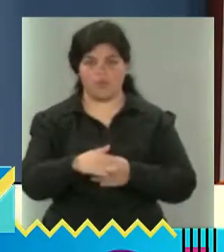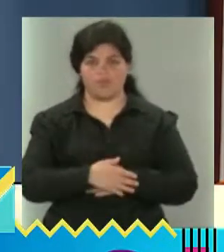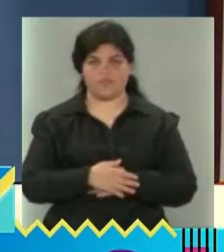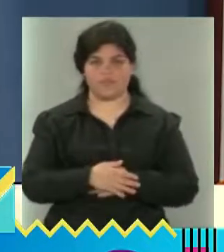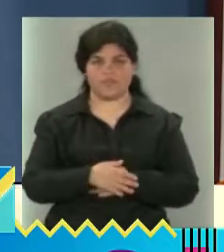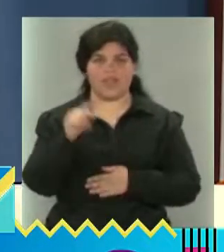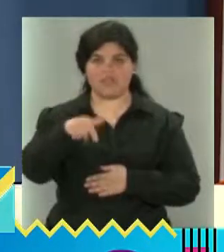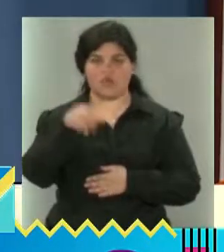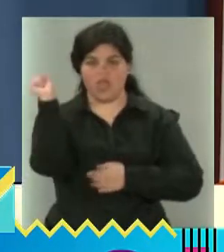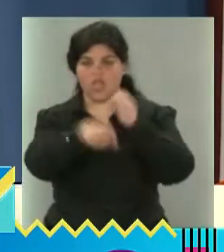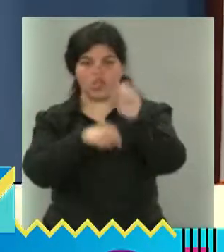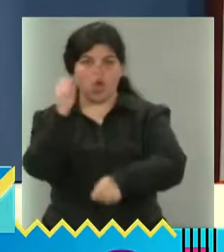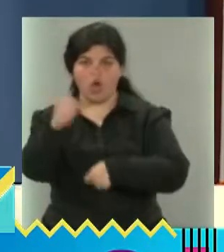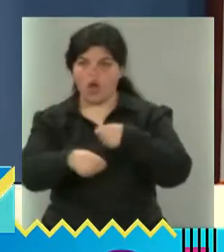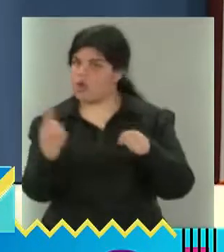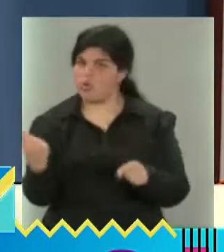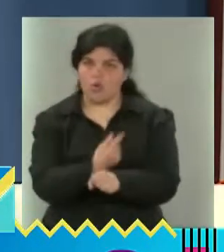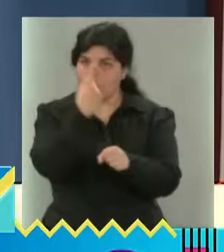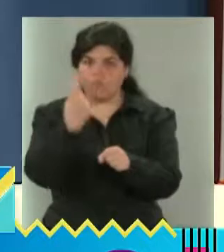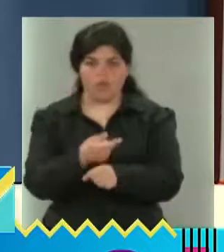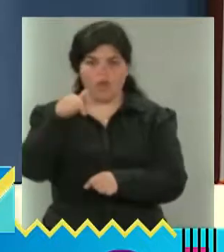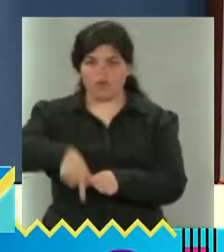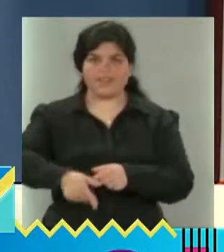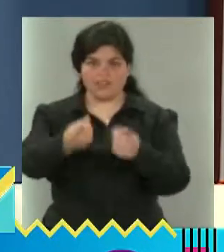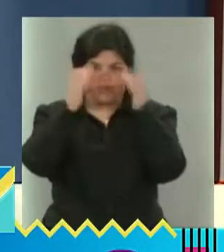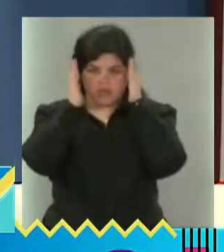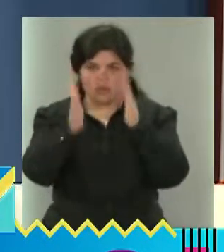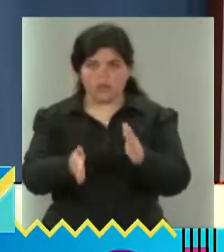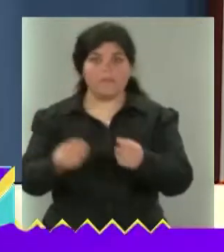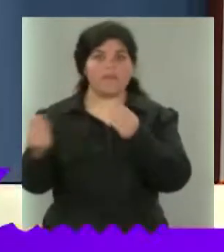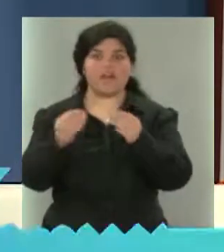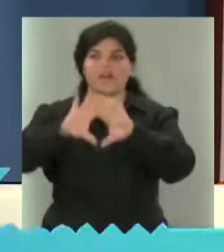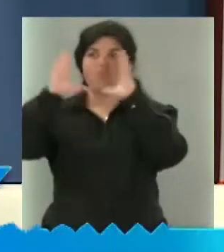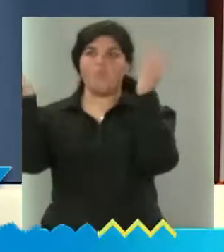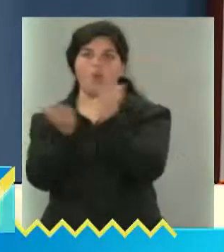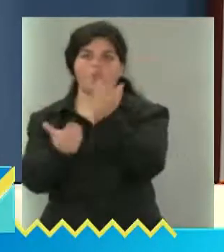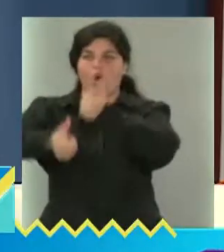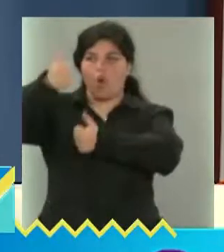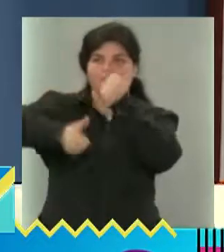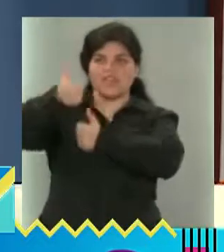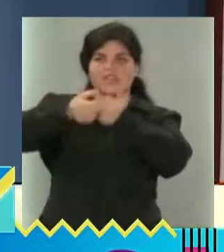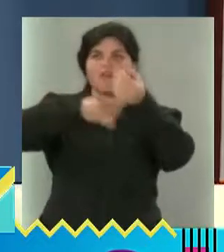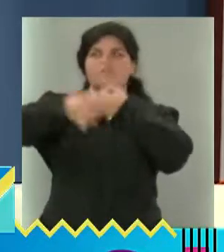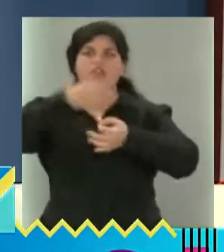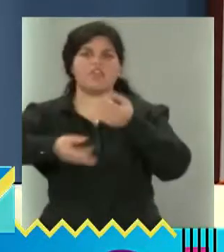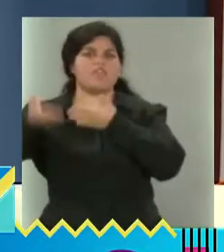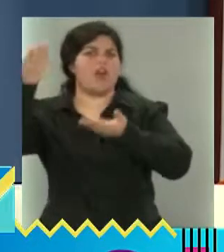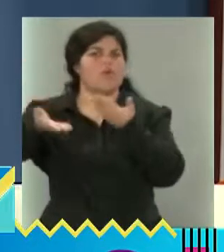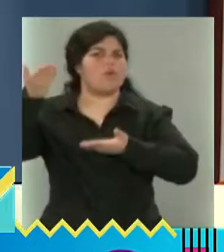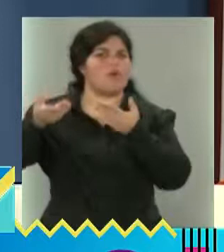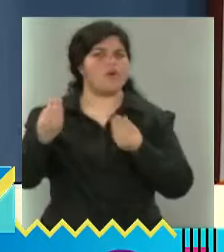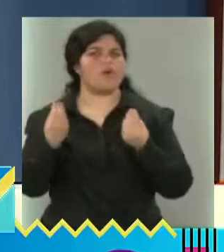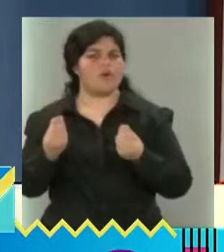lado frente a la necesidad de competir en el mercado mundial. O sea, cuando hablábamos recién de qué ventajas competitivas